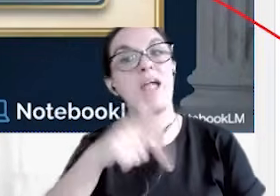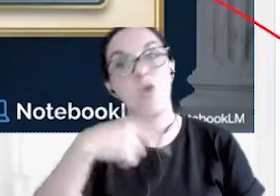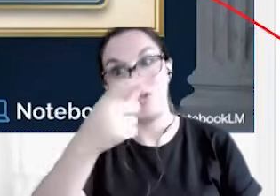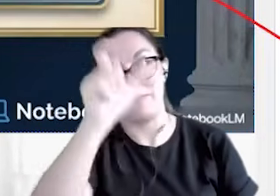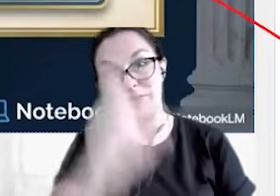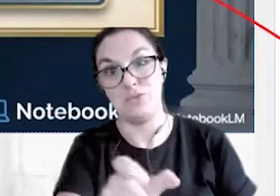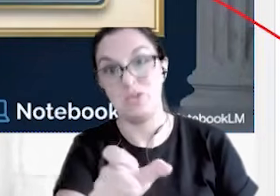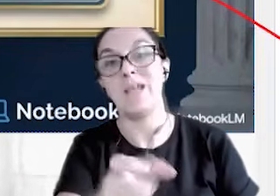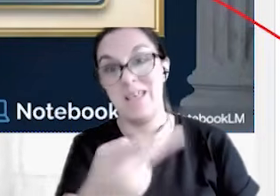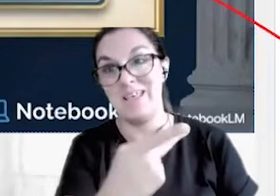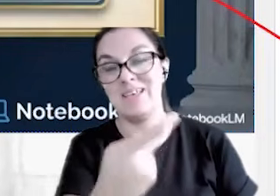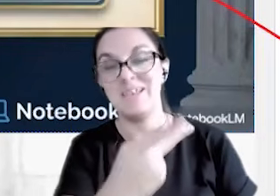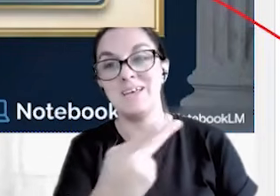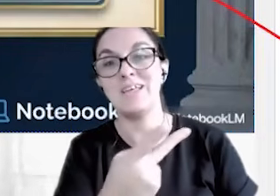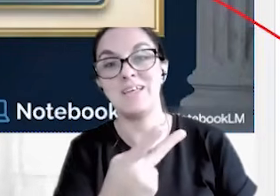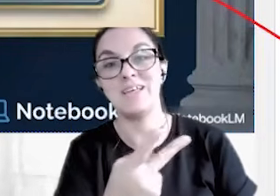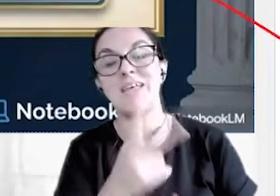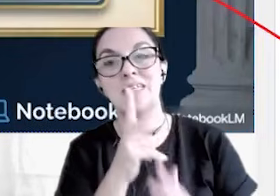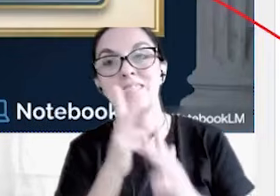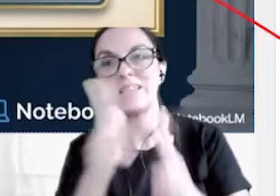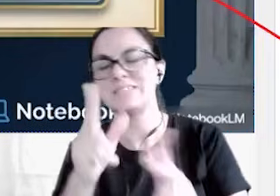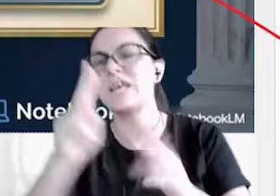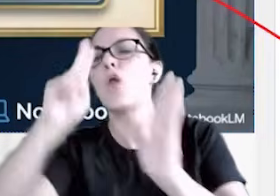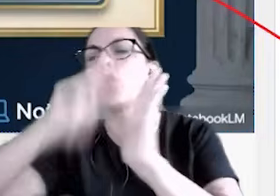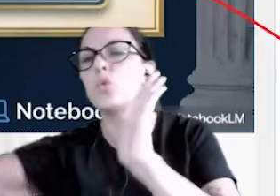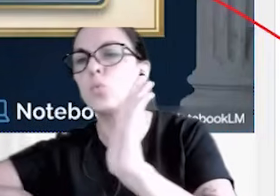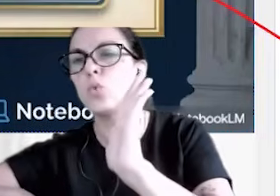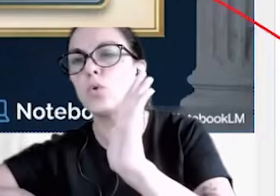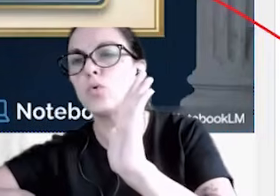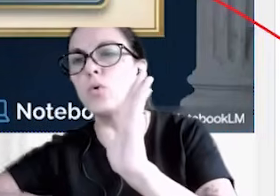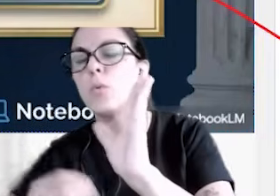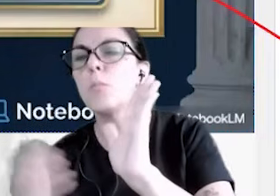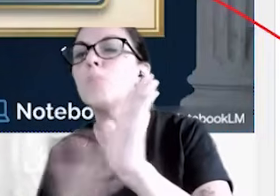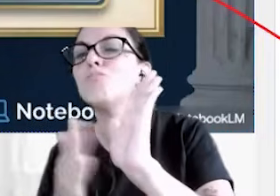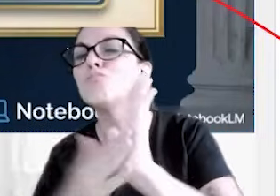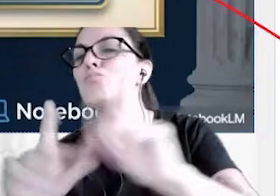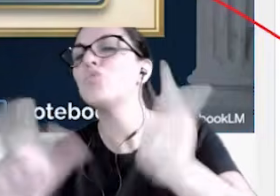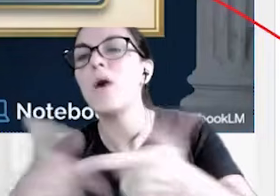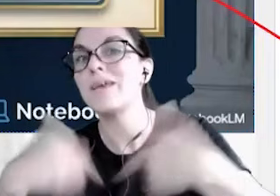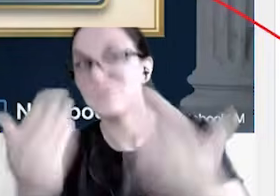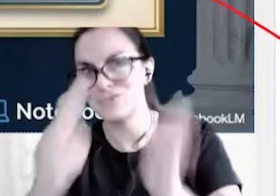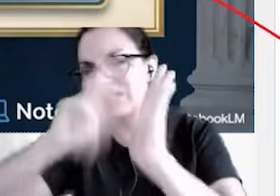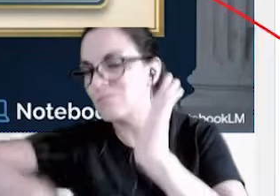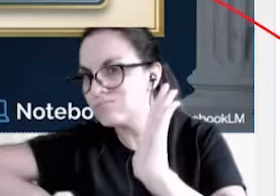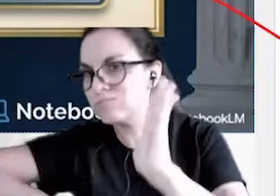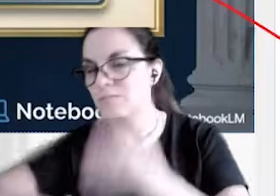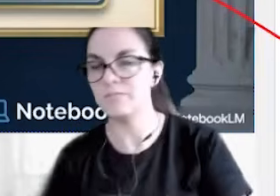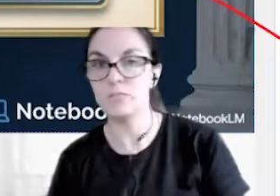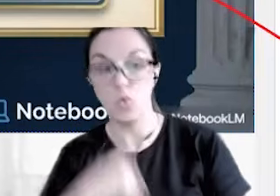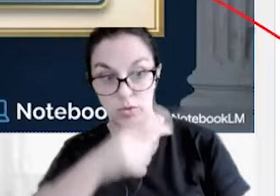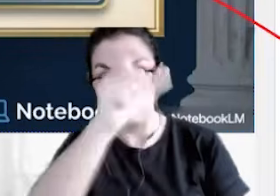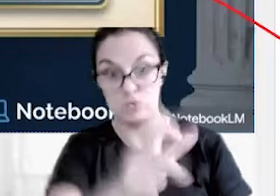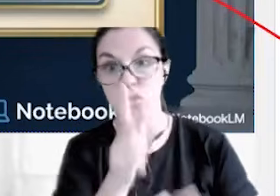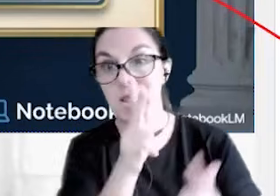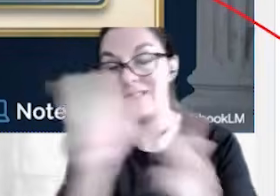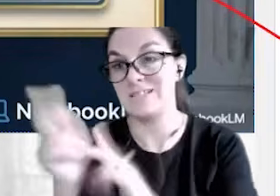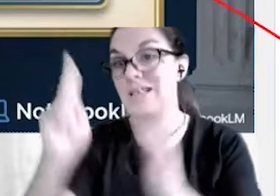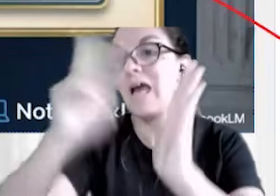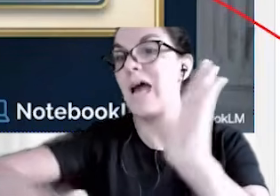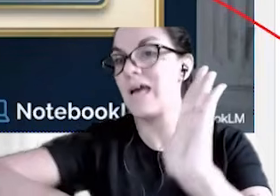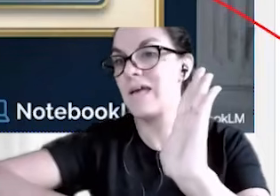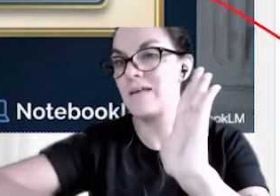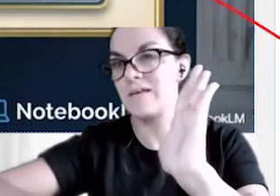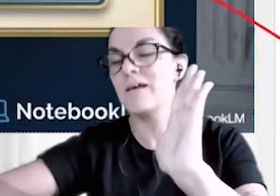alegaba era que el acto era nulo porque no tenía fundamento, mientras que la otra persona alegaba la nulidad